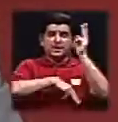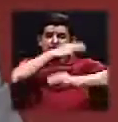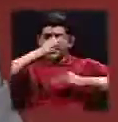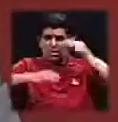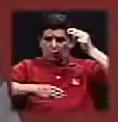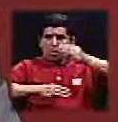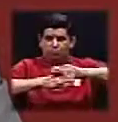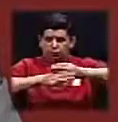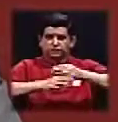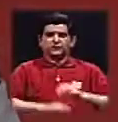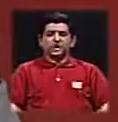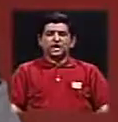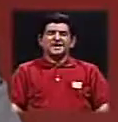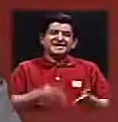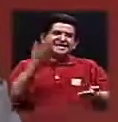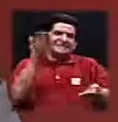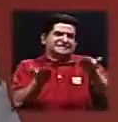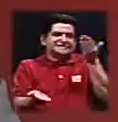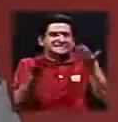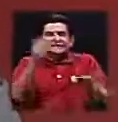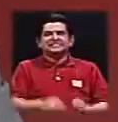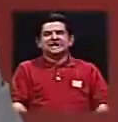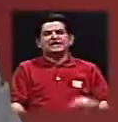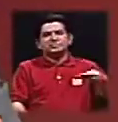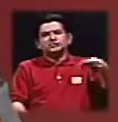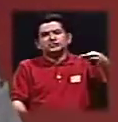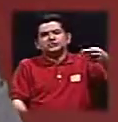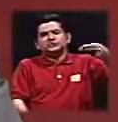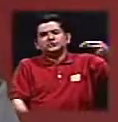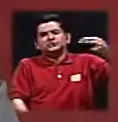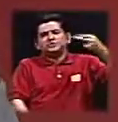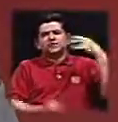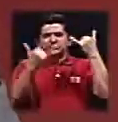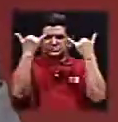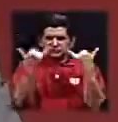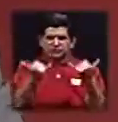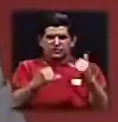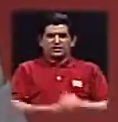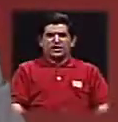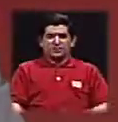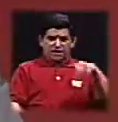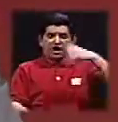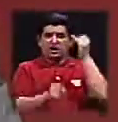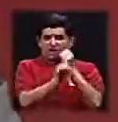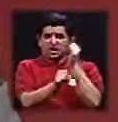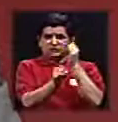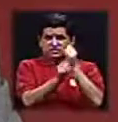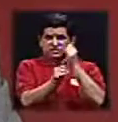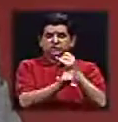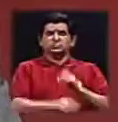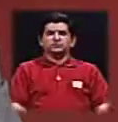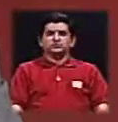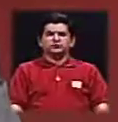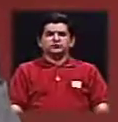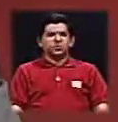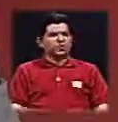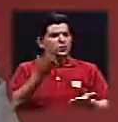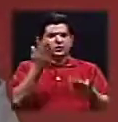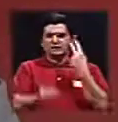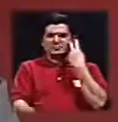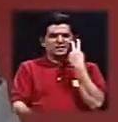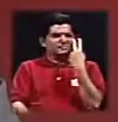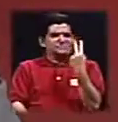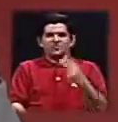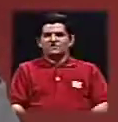Mundial, quizás por una larga historia de esta institución, no ha sido vista